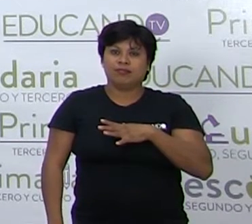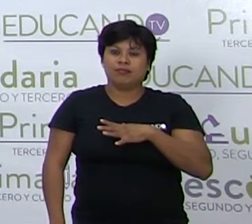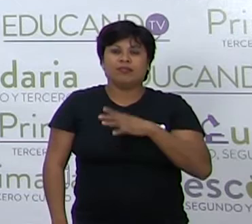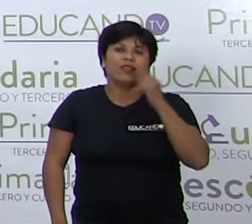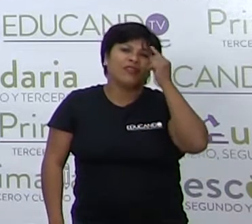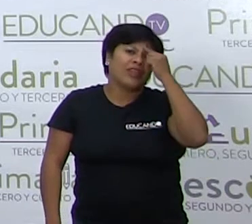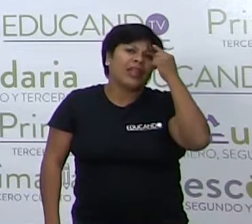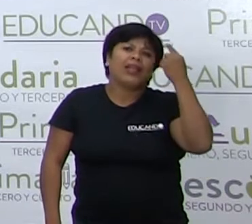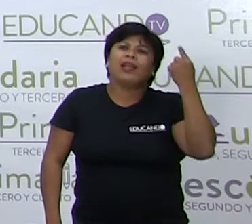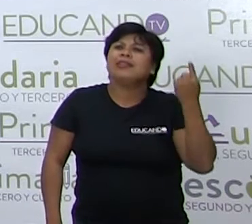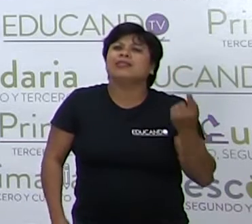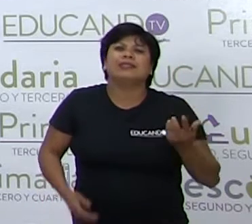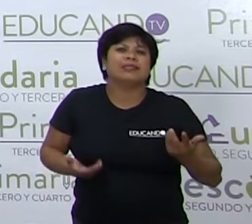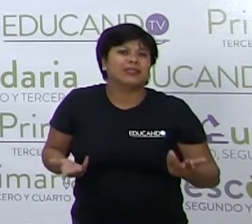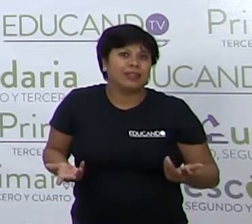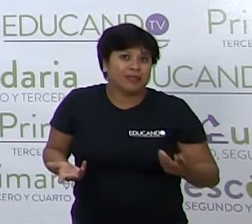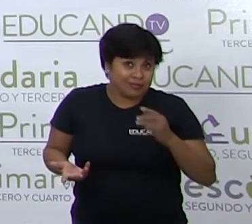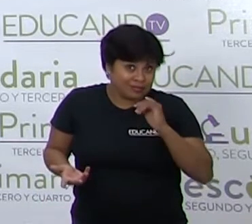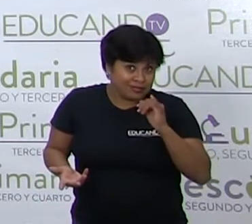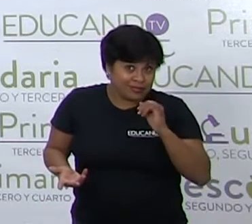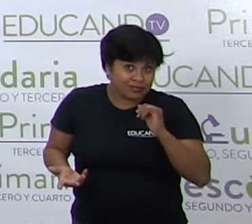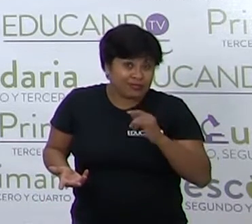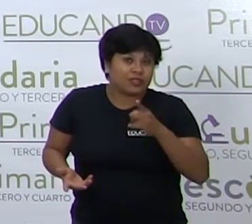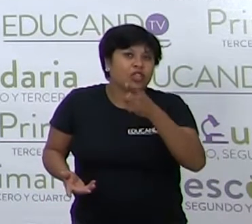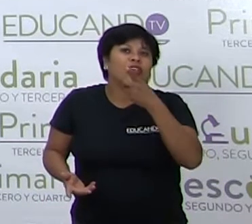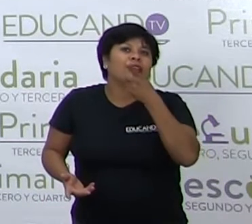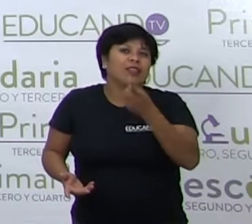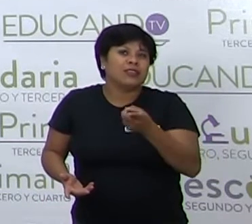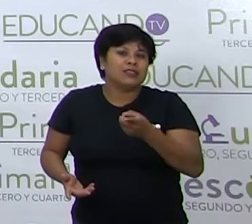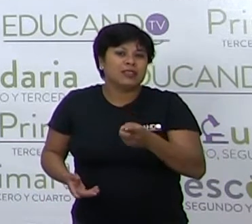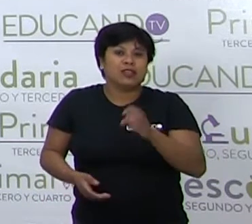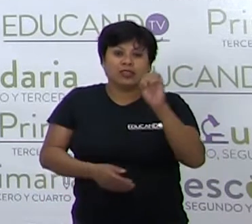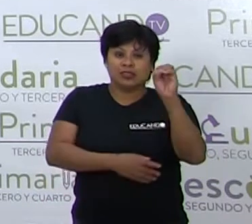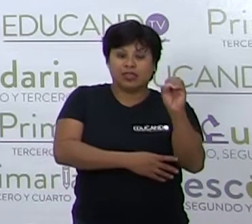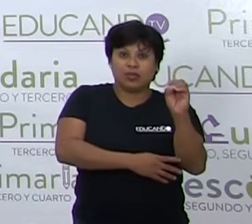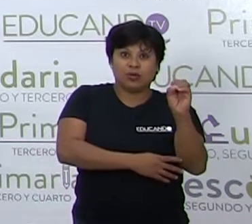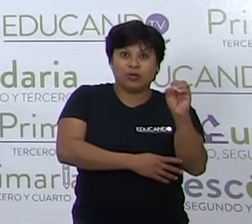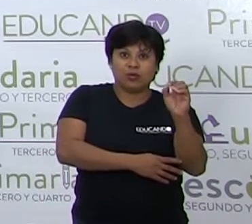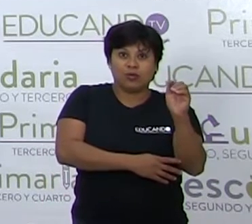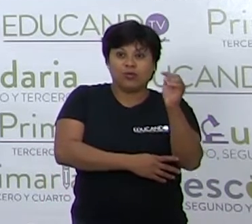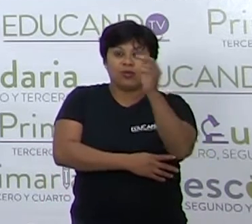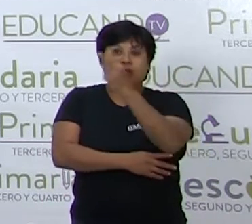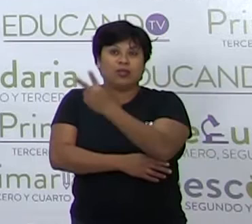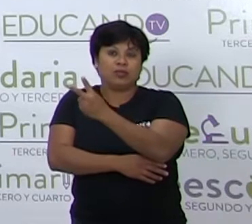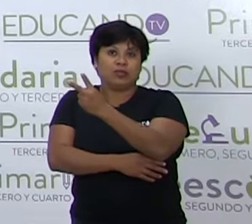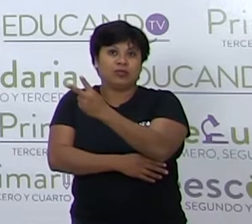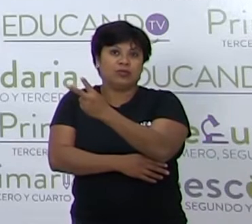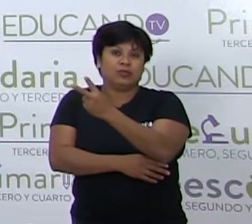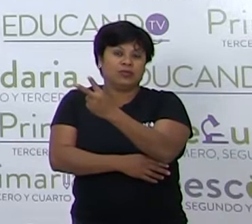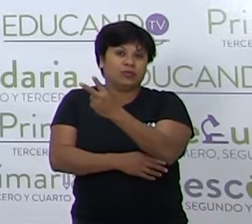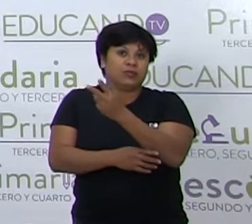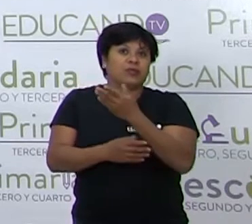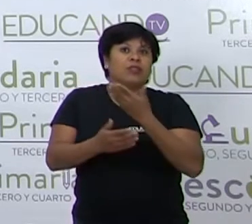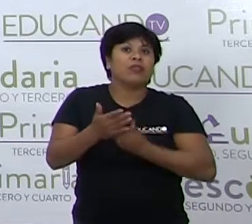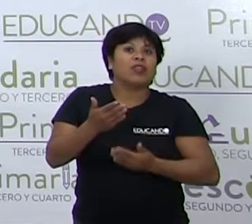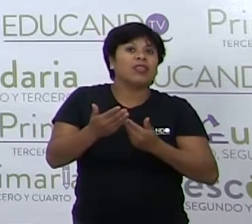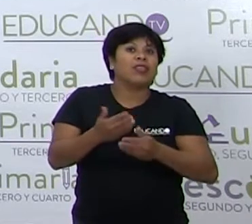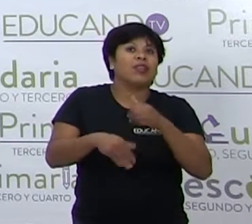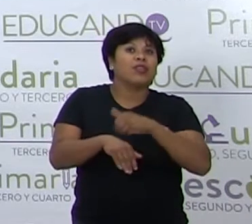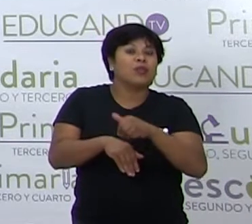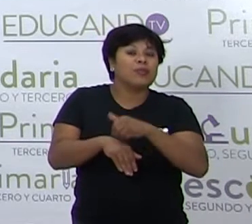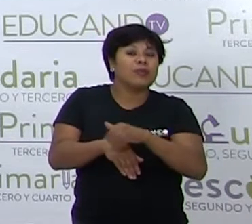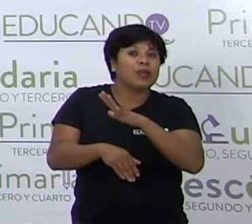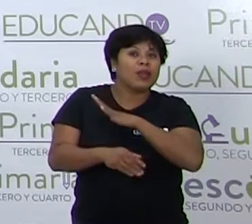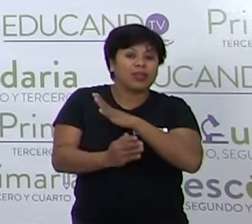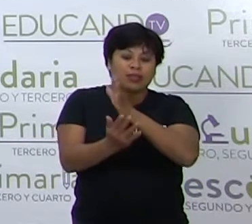Pues facilísimo, ¿o no? ¿Tú qué dices? Del 0 al 2, ¿qué número